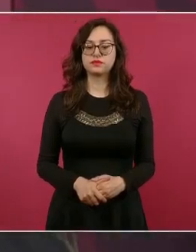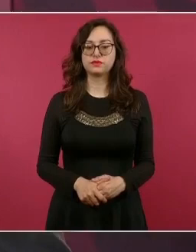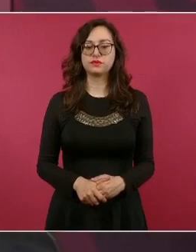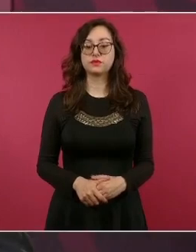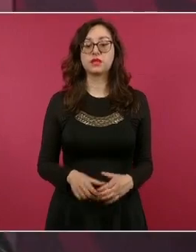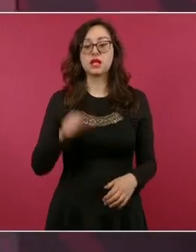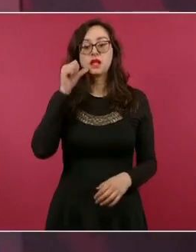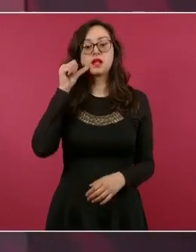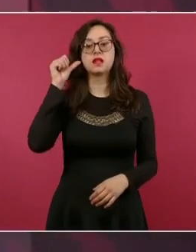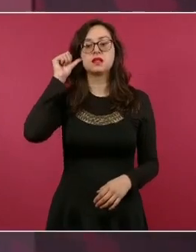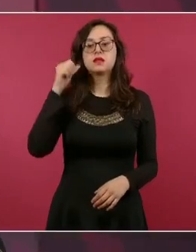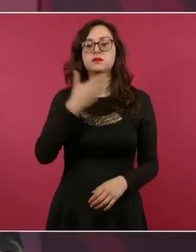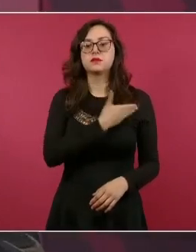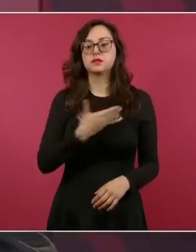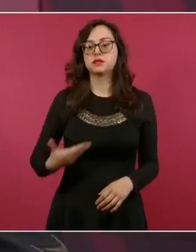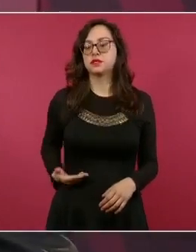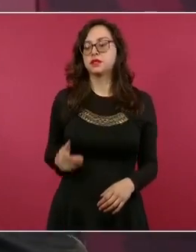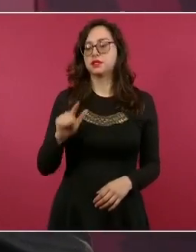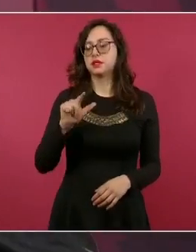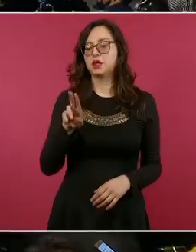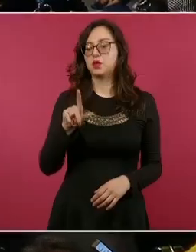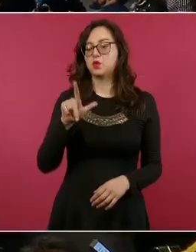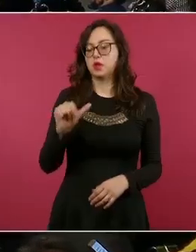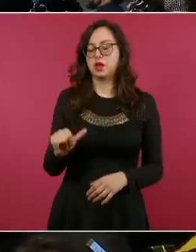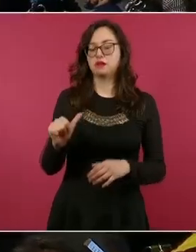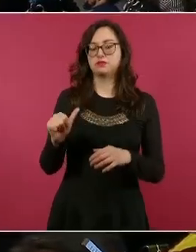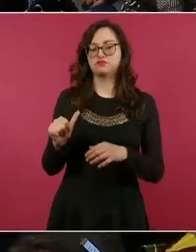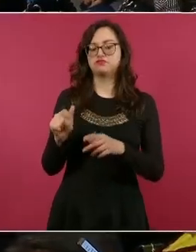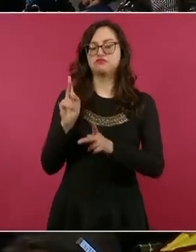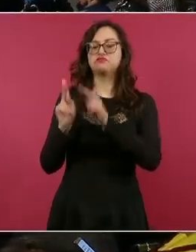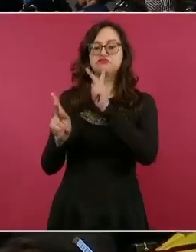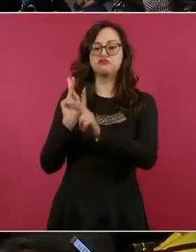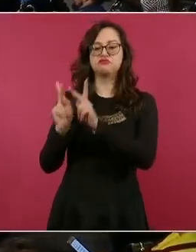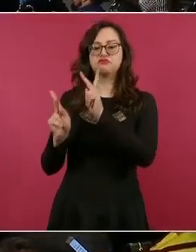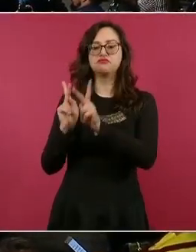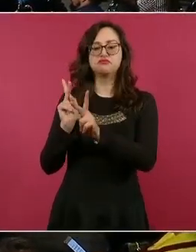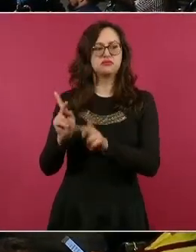presidente Lula. ¿Por qué no pones un fragmento